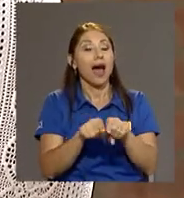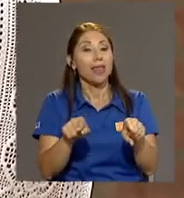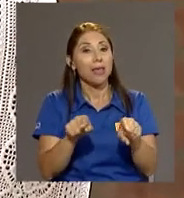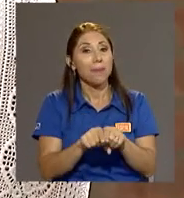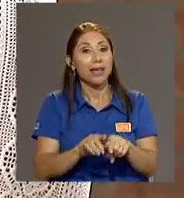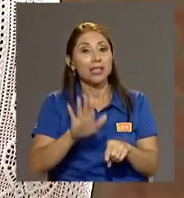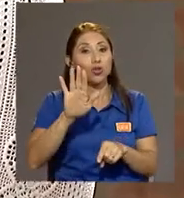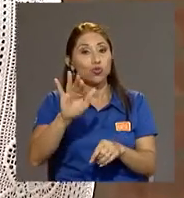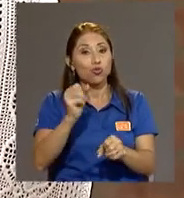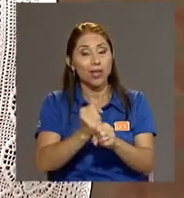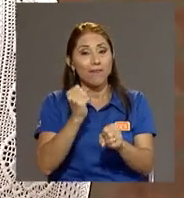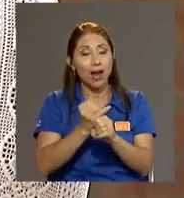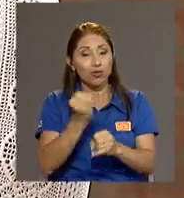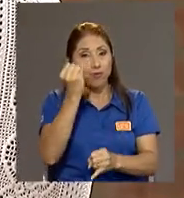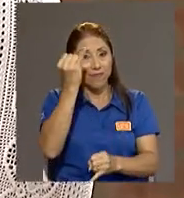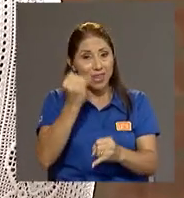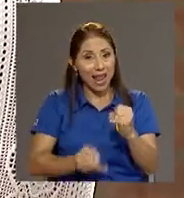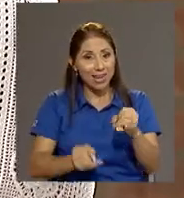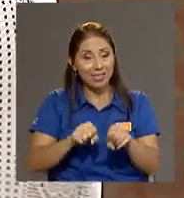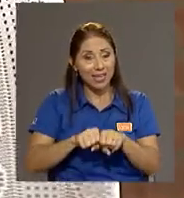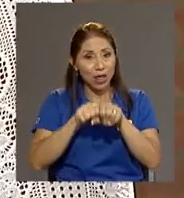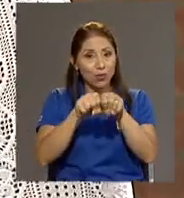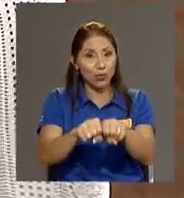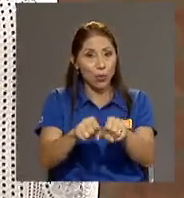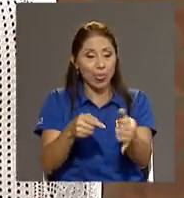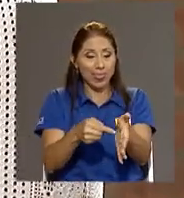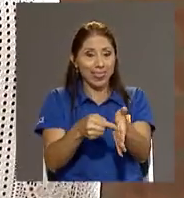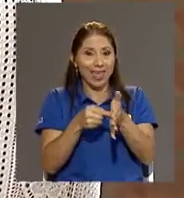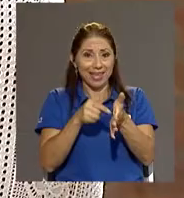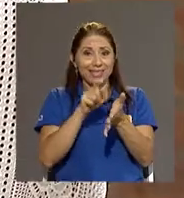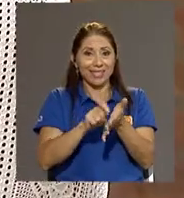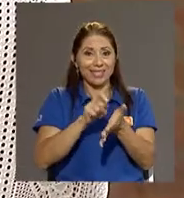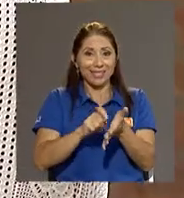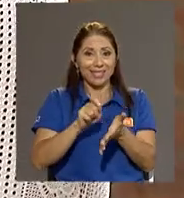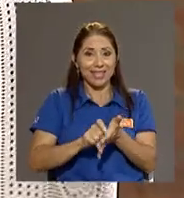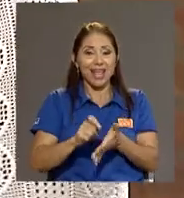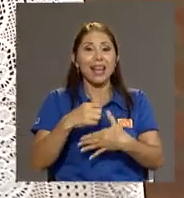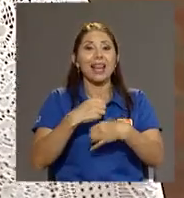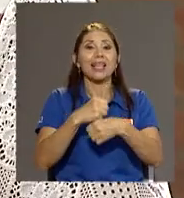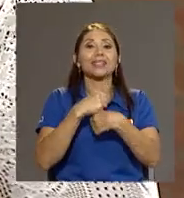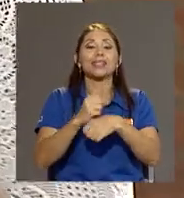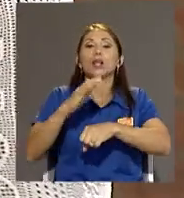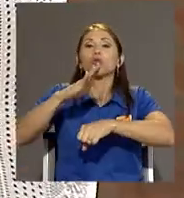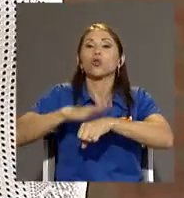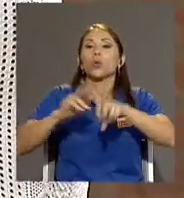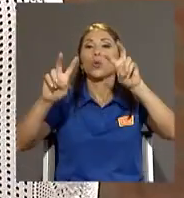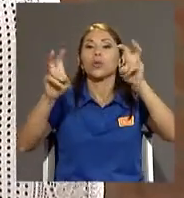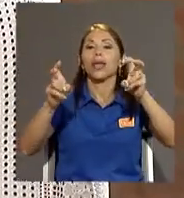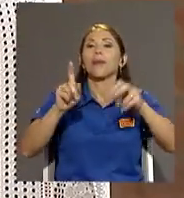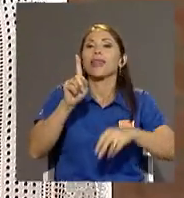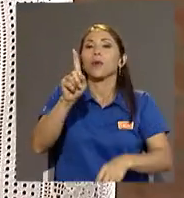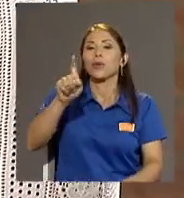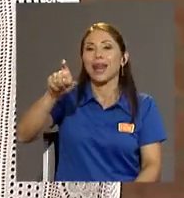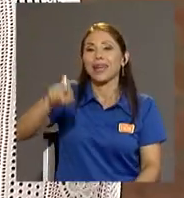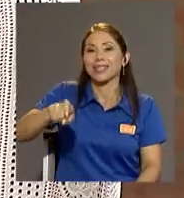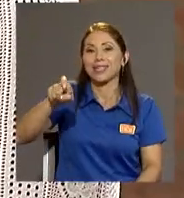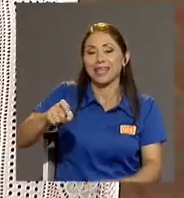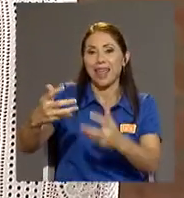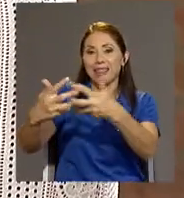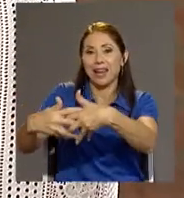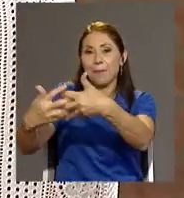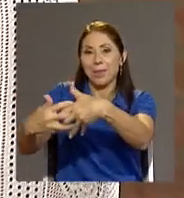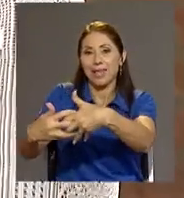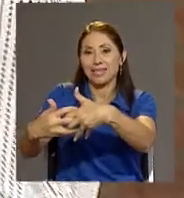finales de graduación, tesis, las hicieron de una necesidad de la empresa y la implementaron dentro